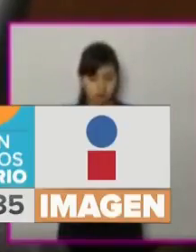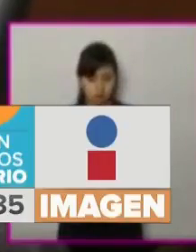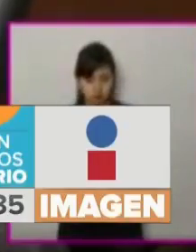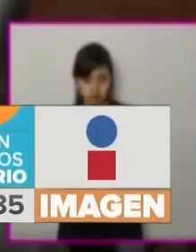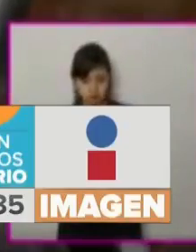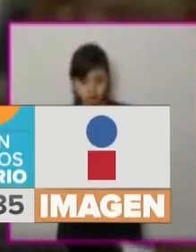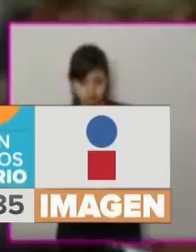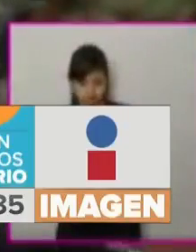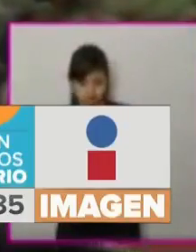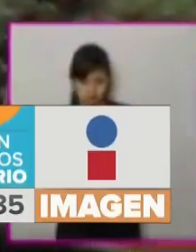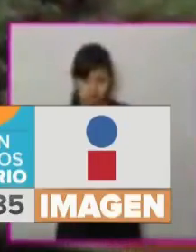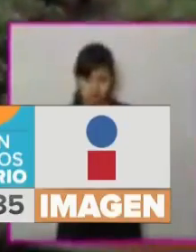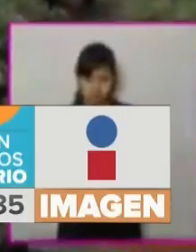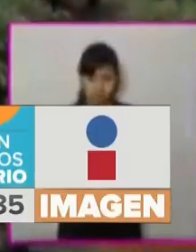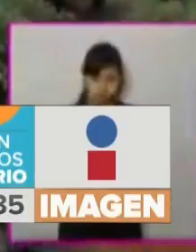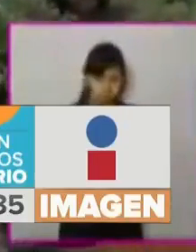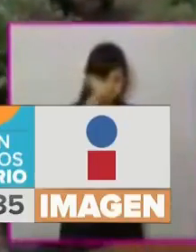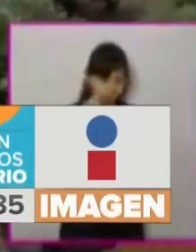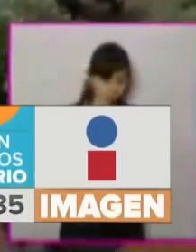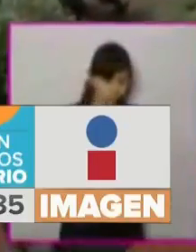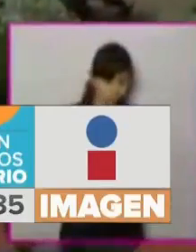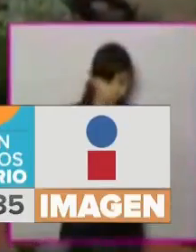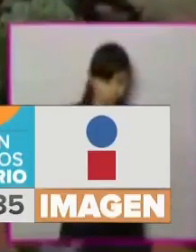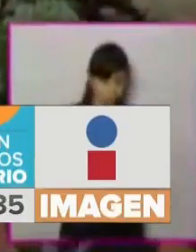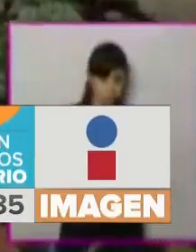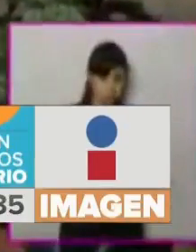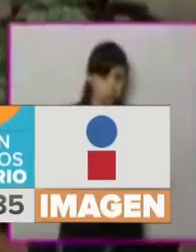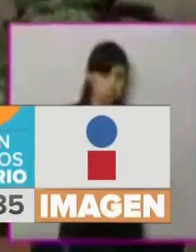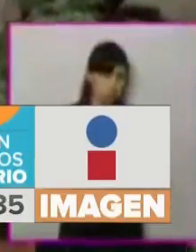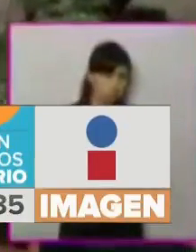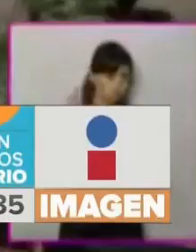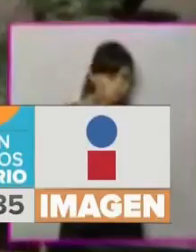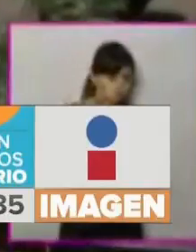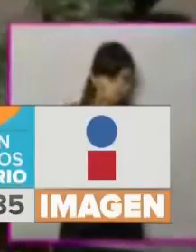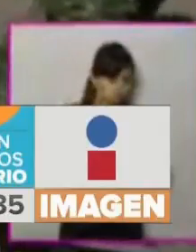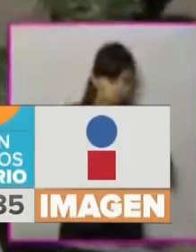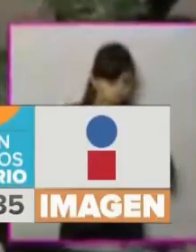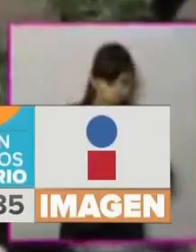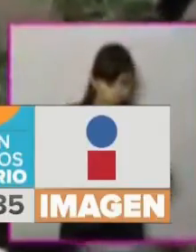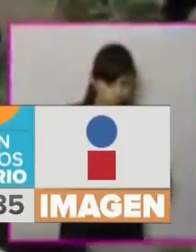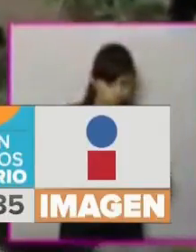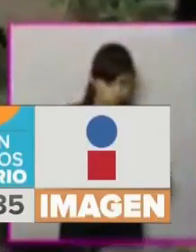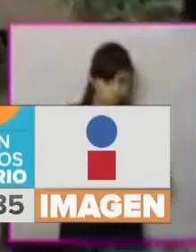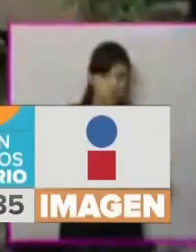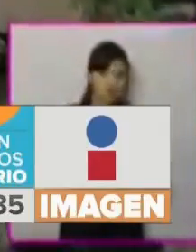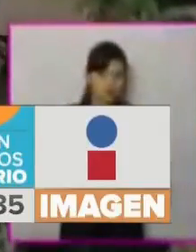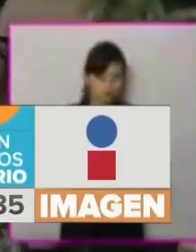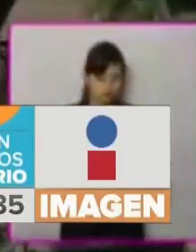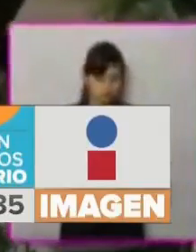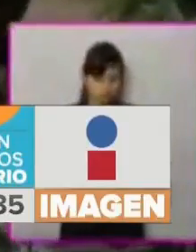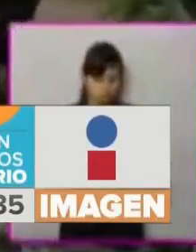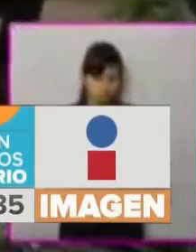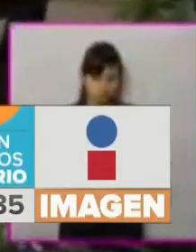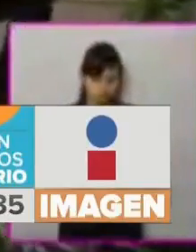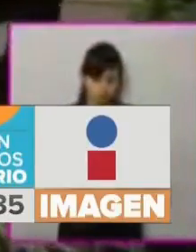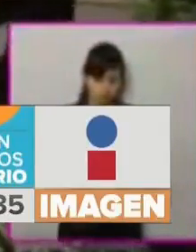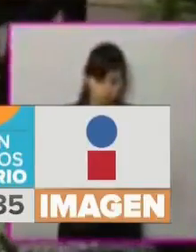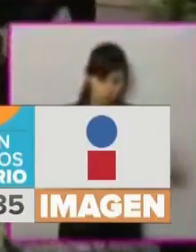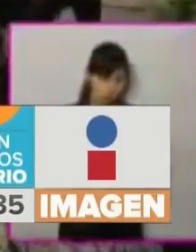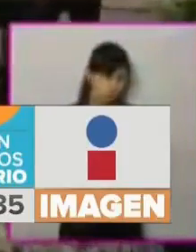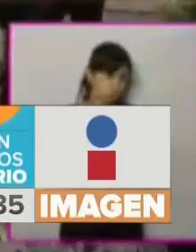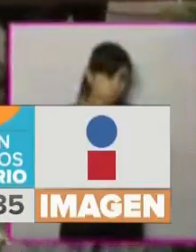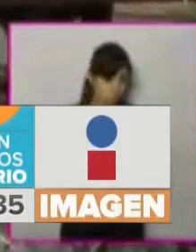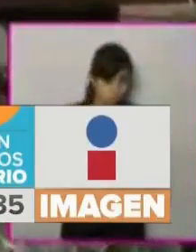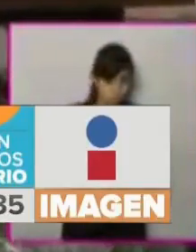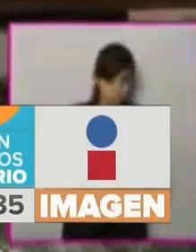Puebla no garantiza la conducta plenamente legal de los actores